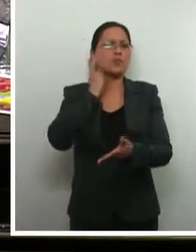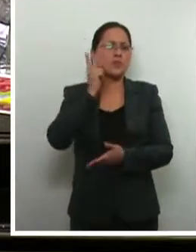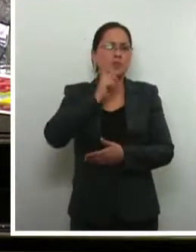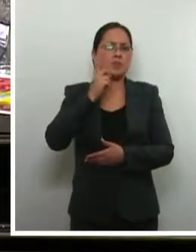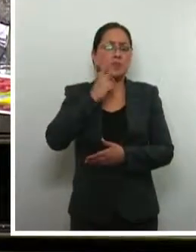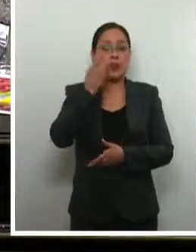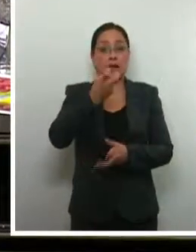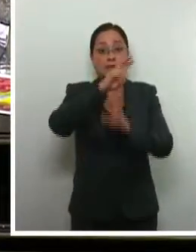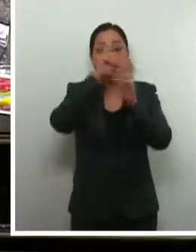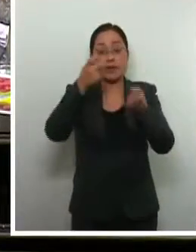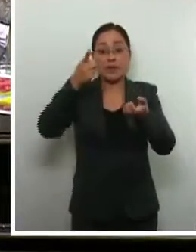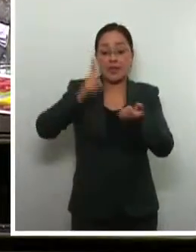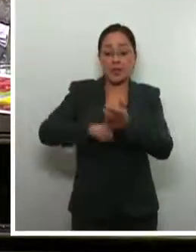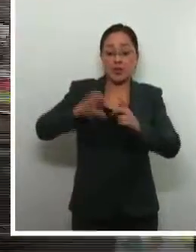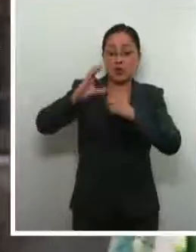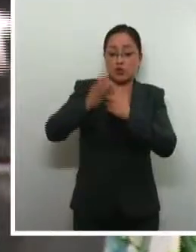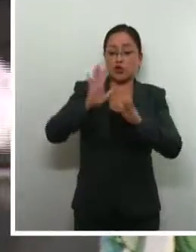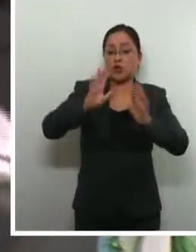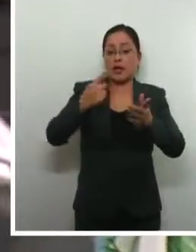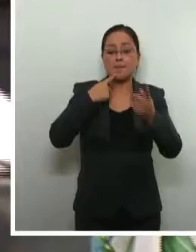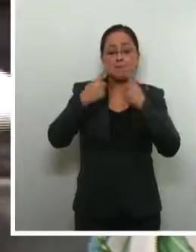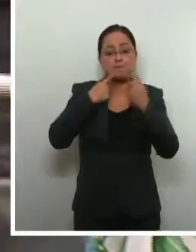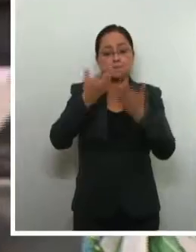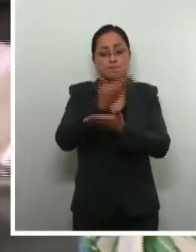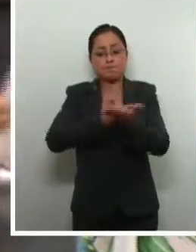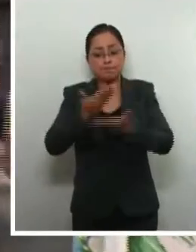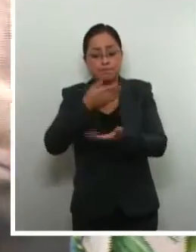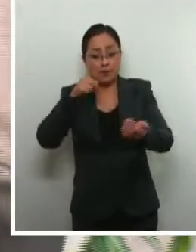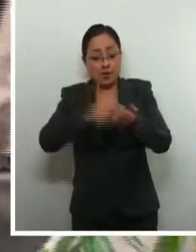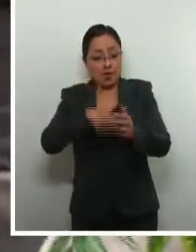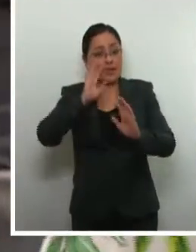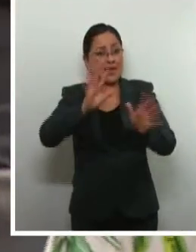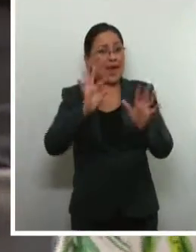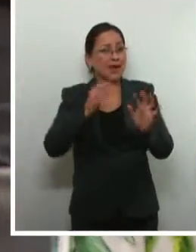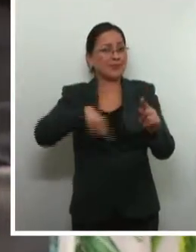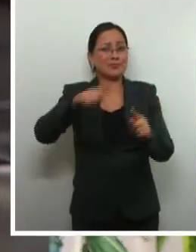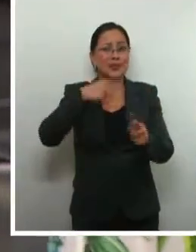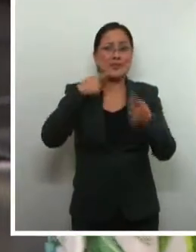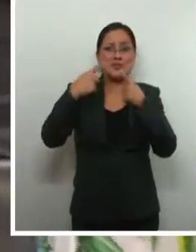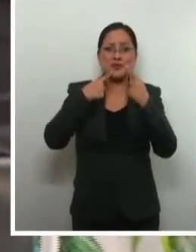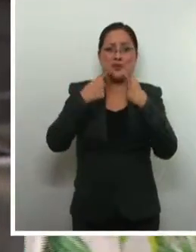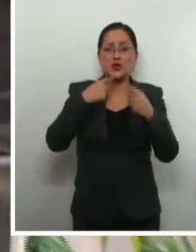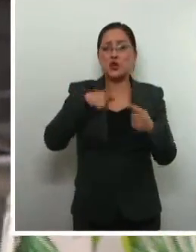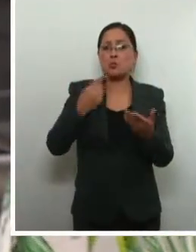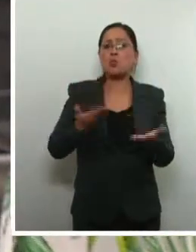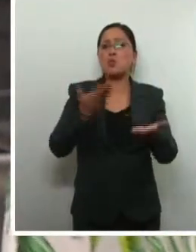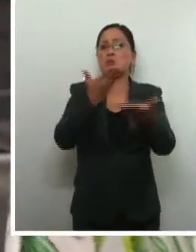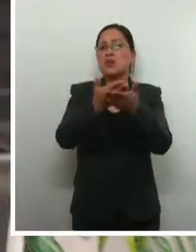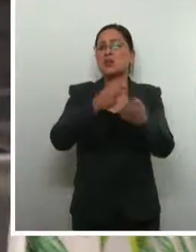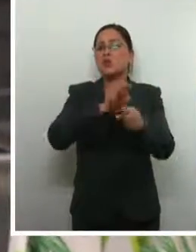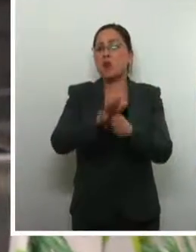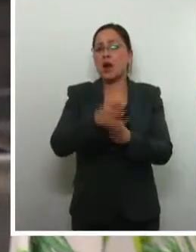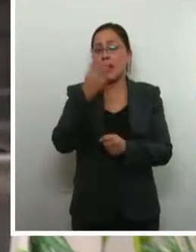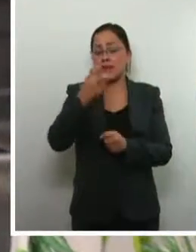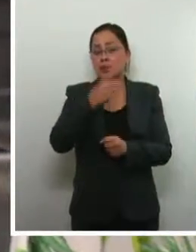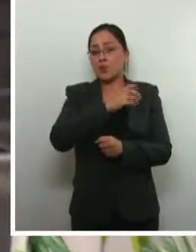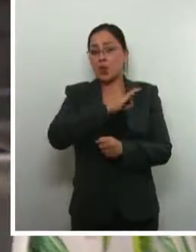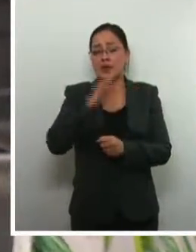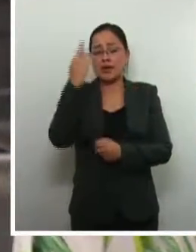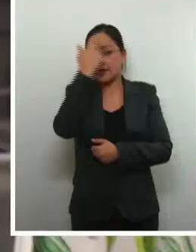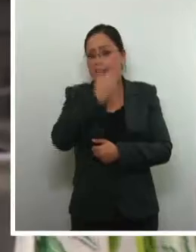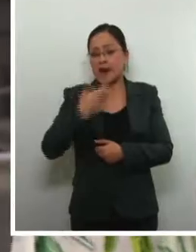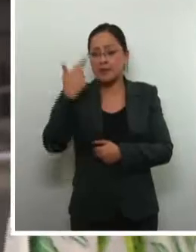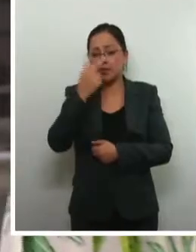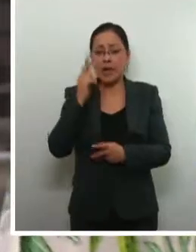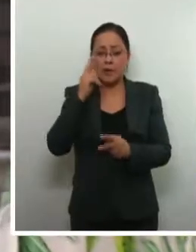tema lo discutimos en la Comisión de Buen Gobierno y Combate a la Corrupción. Yo lo que le propongo es que la revisemos para que